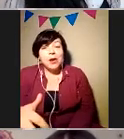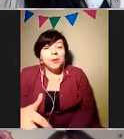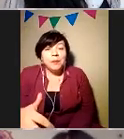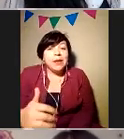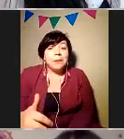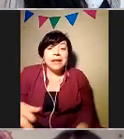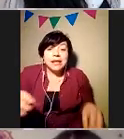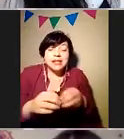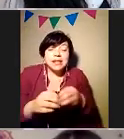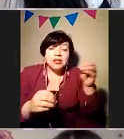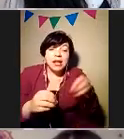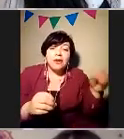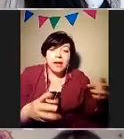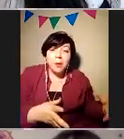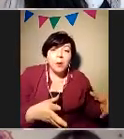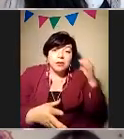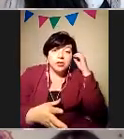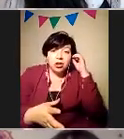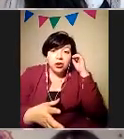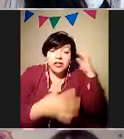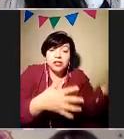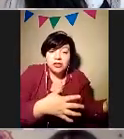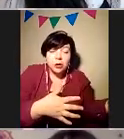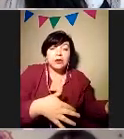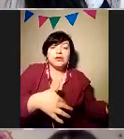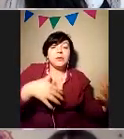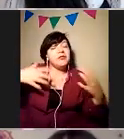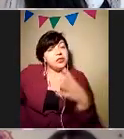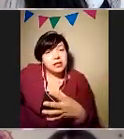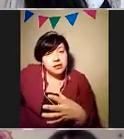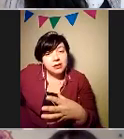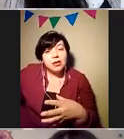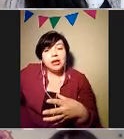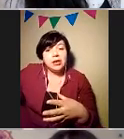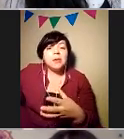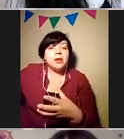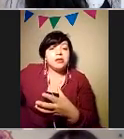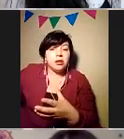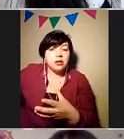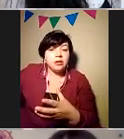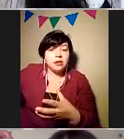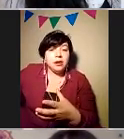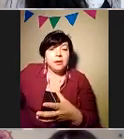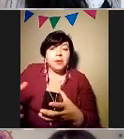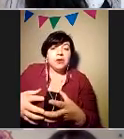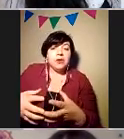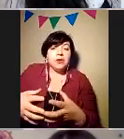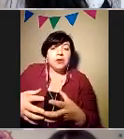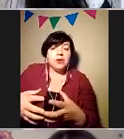coser gasta luz. Que esas cosas las obviamos cuando son oficios y cuando no son profesiones con las que nos estamos relacionando.